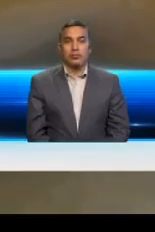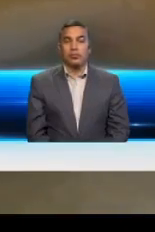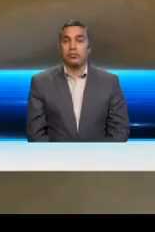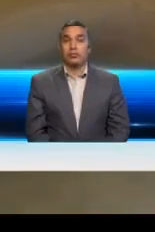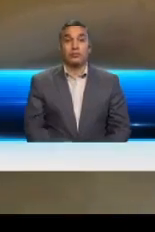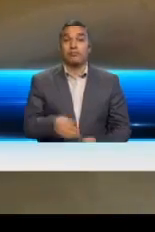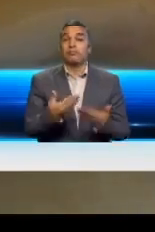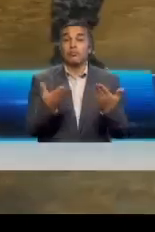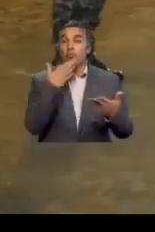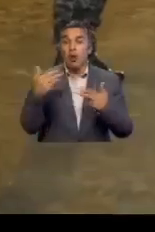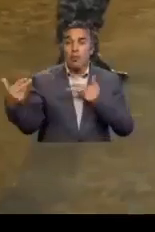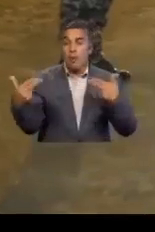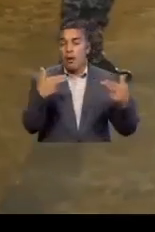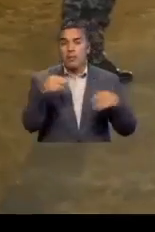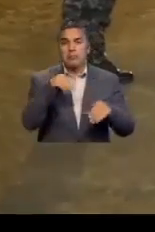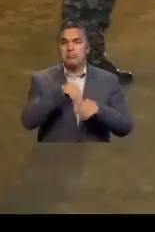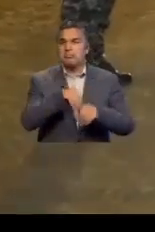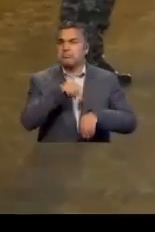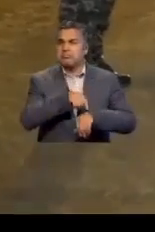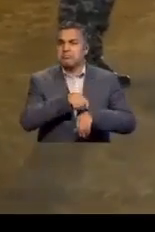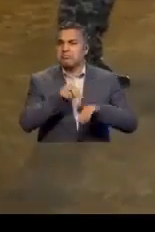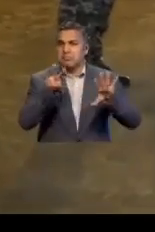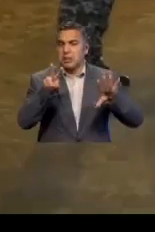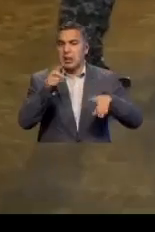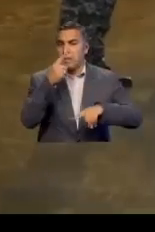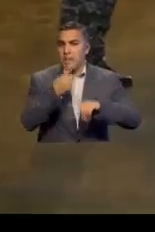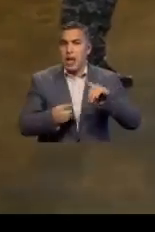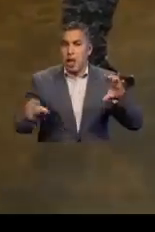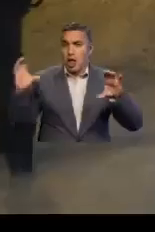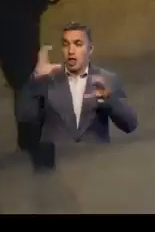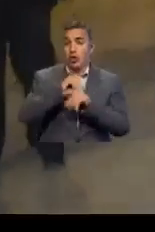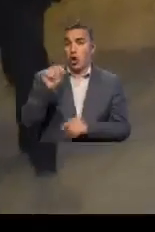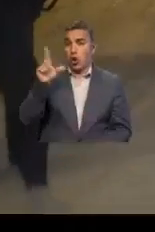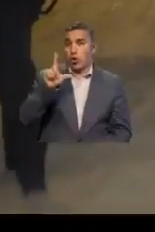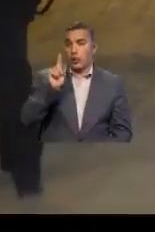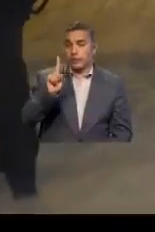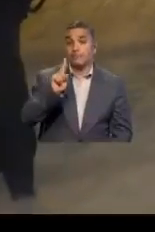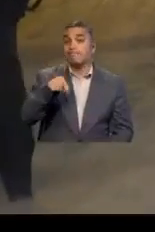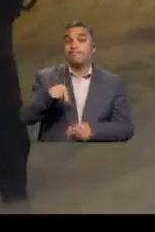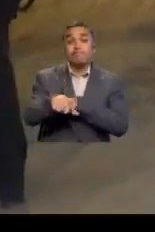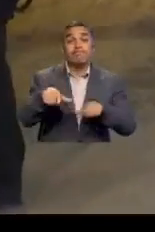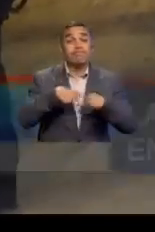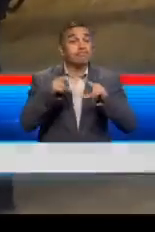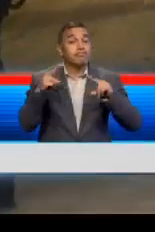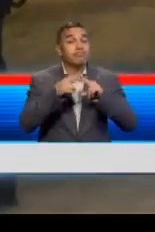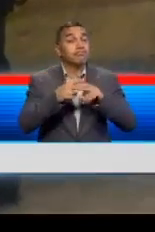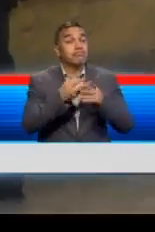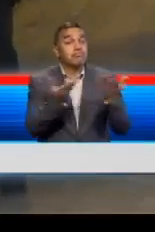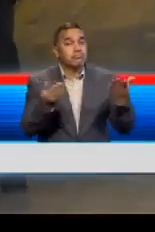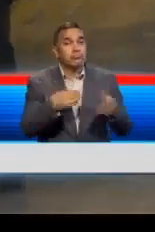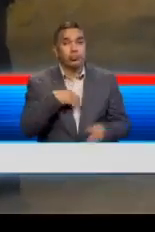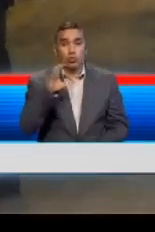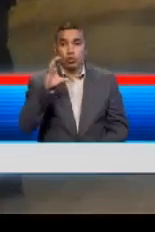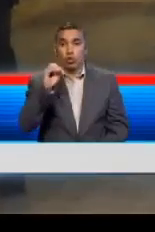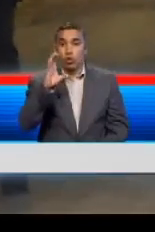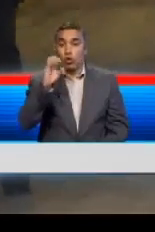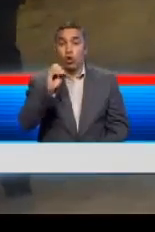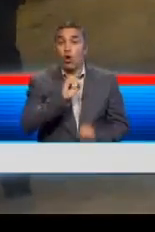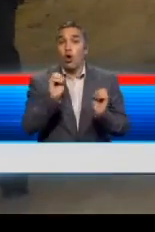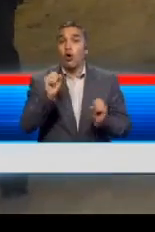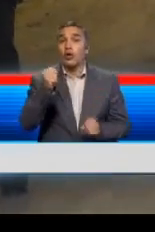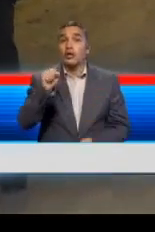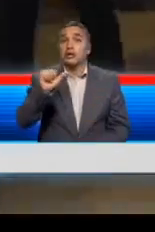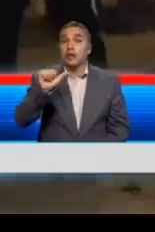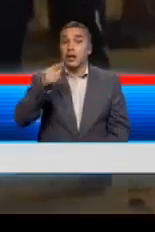El ataque a balas ocurrió alrededor de las 19:30 de este lunes en el sector conocido como El Coco o como La